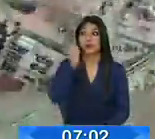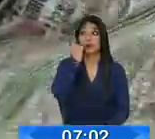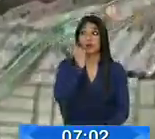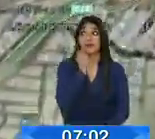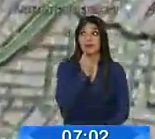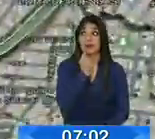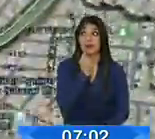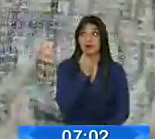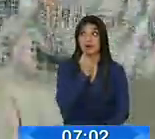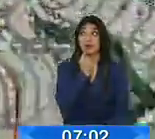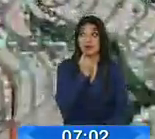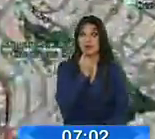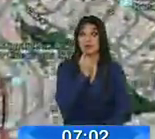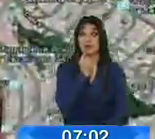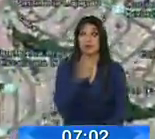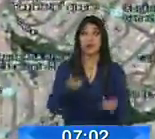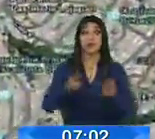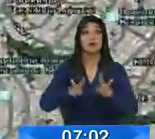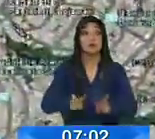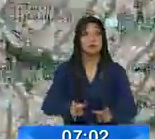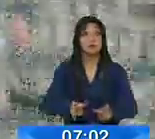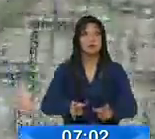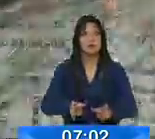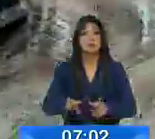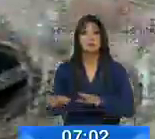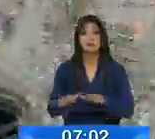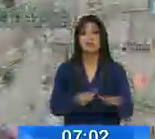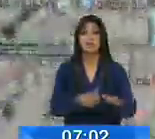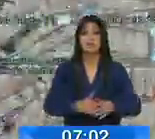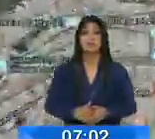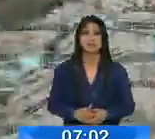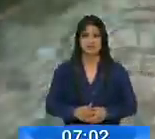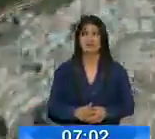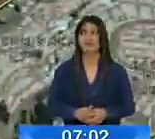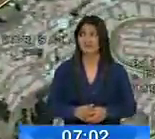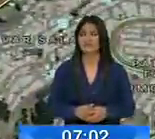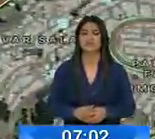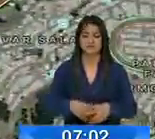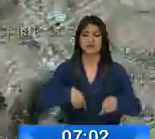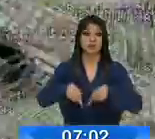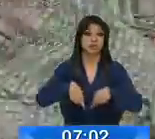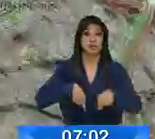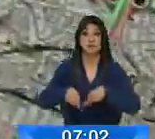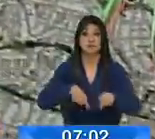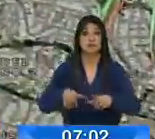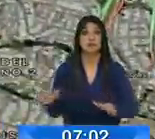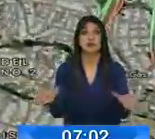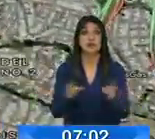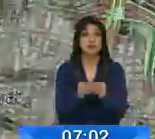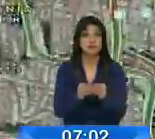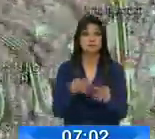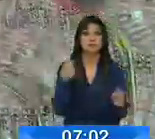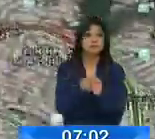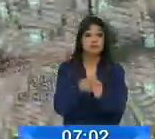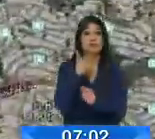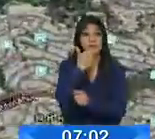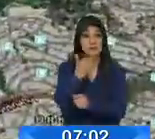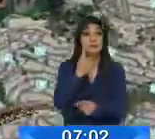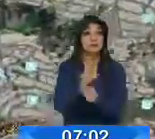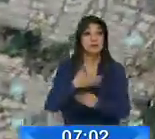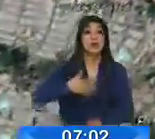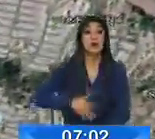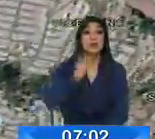divisarla rápidamente, ahí vemos que también tiene tráfico, vía que también tiene muchos accidentes de por medio, y eso es por